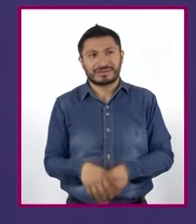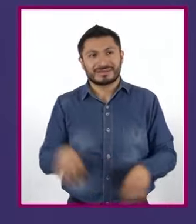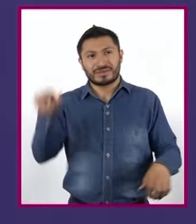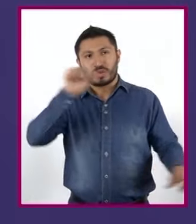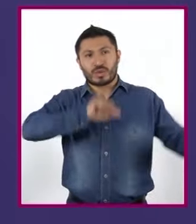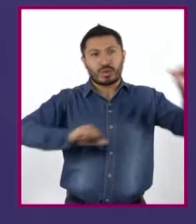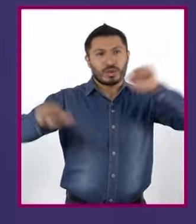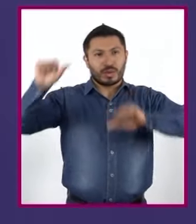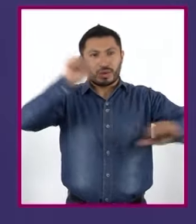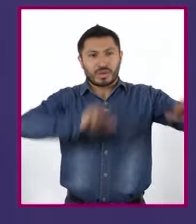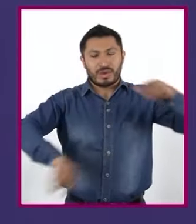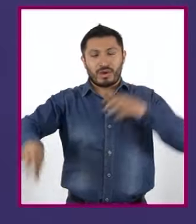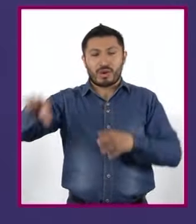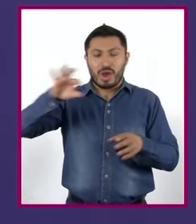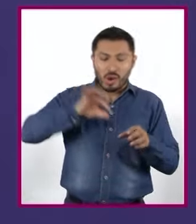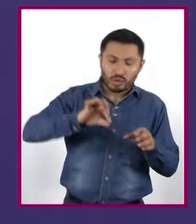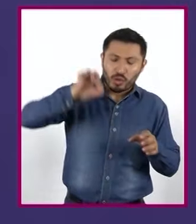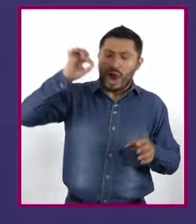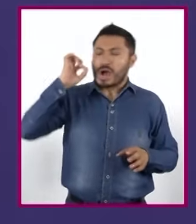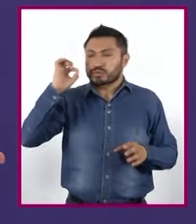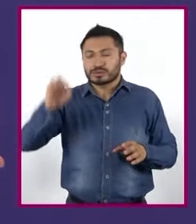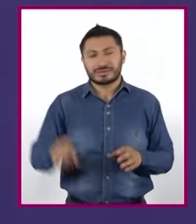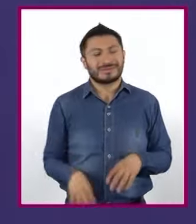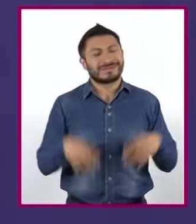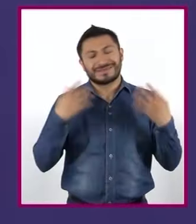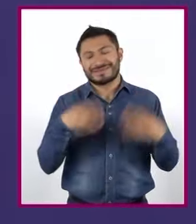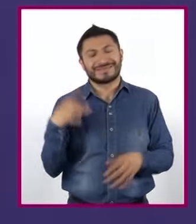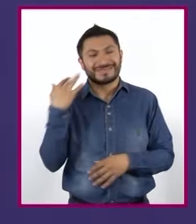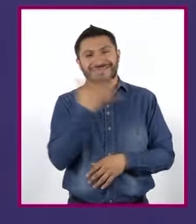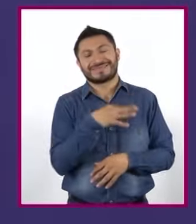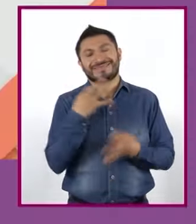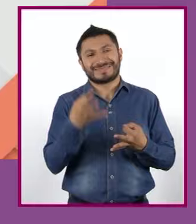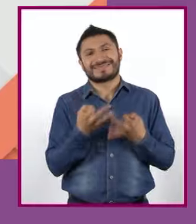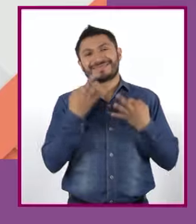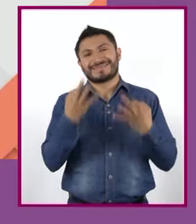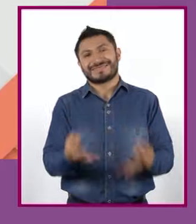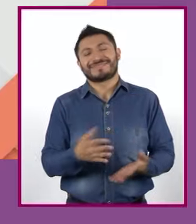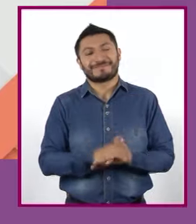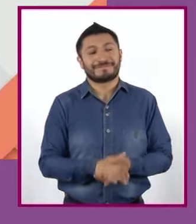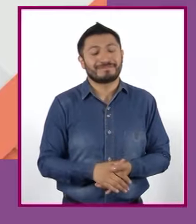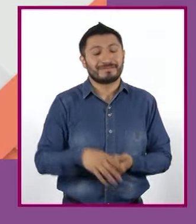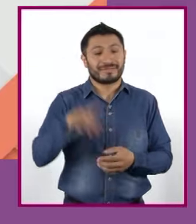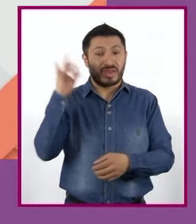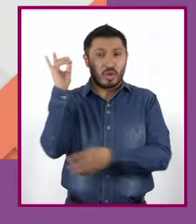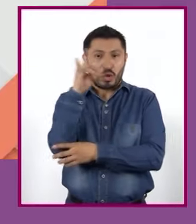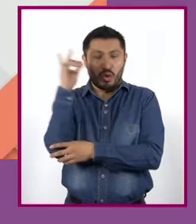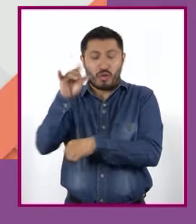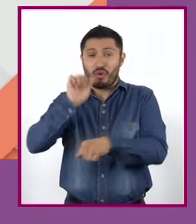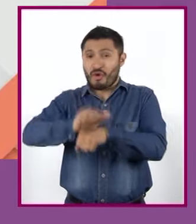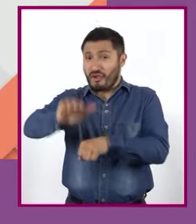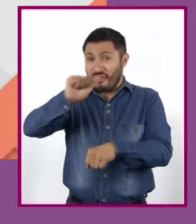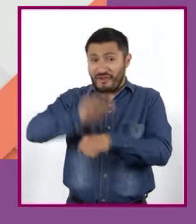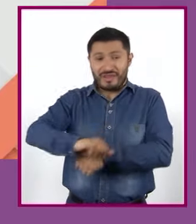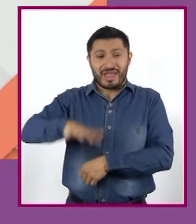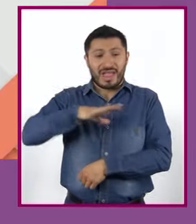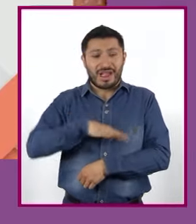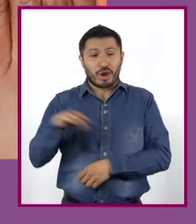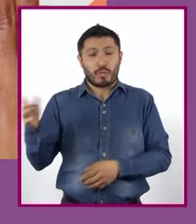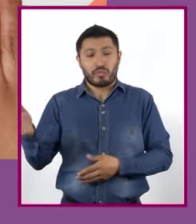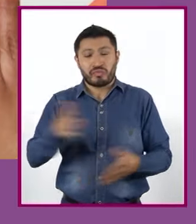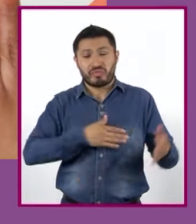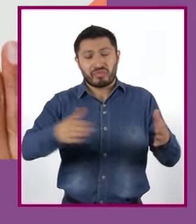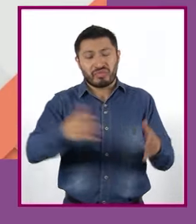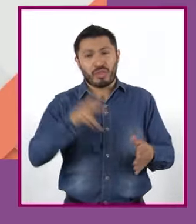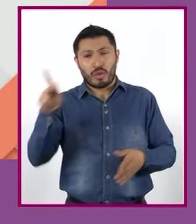Atole con churros. ¡Qué rico! ¡Ya se me antojó! En Perú y Argentina hay un guiso similar